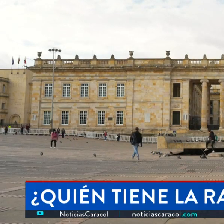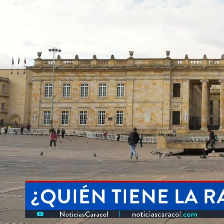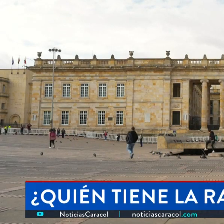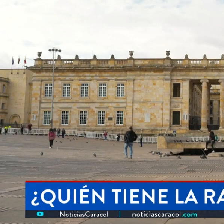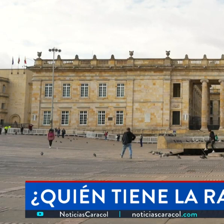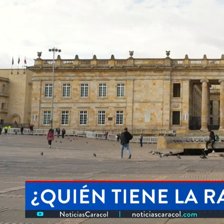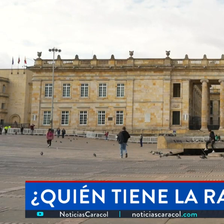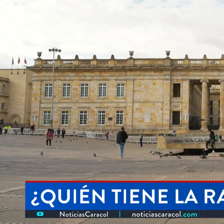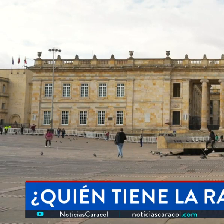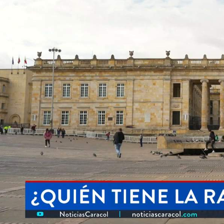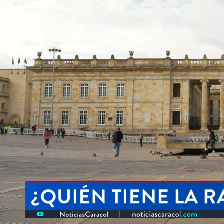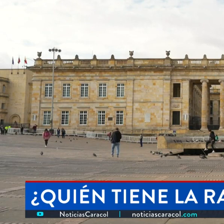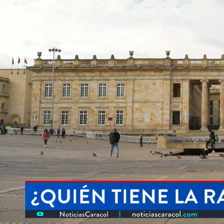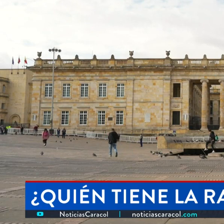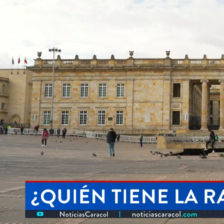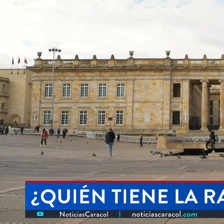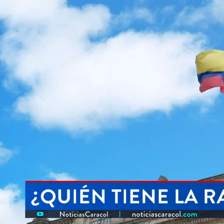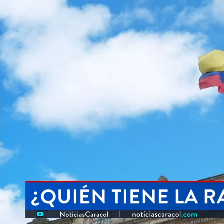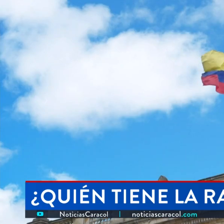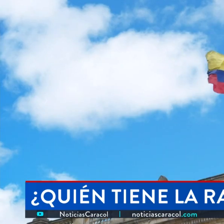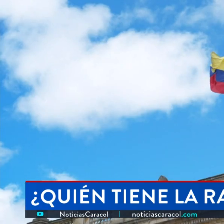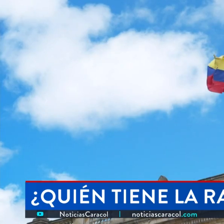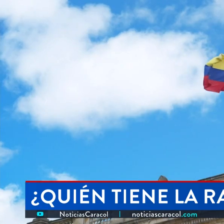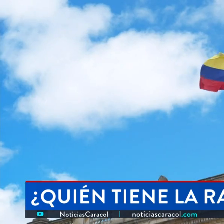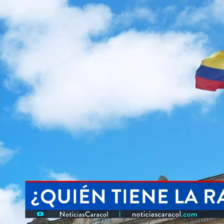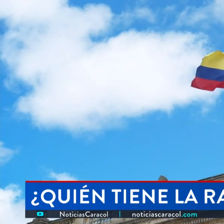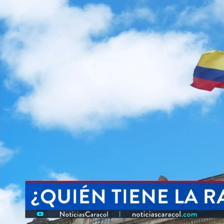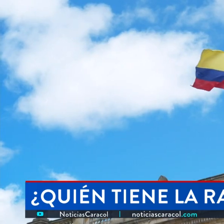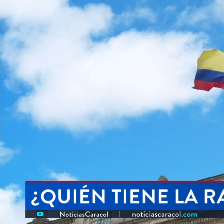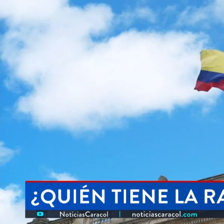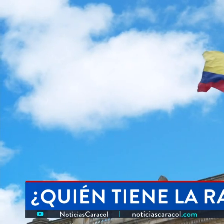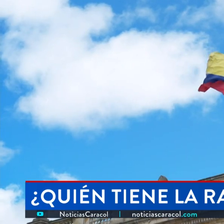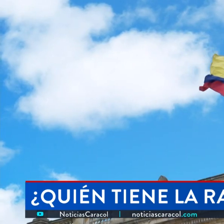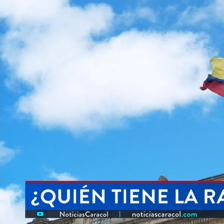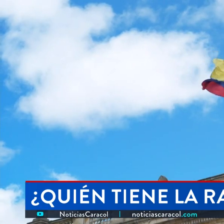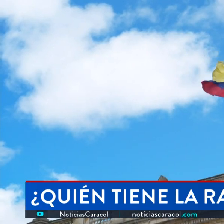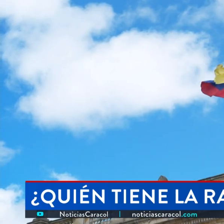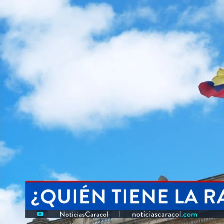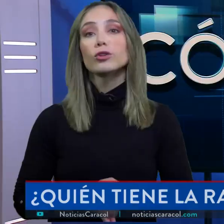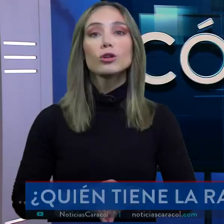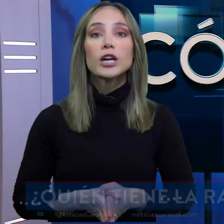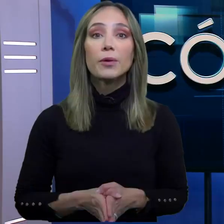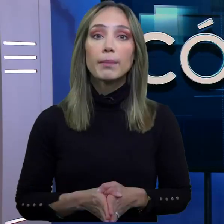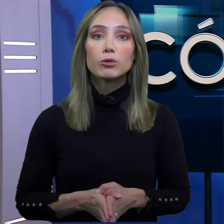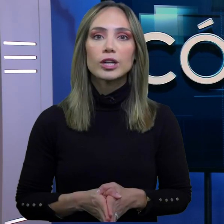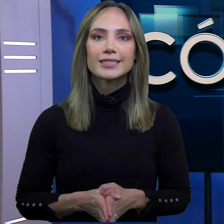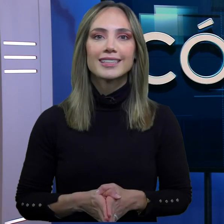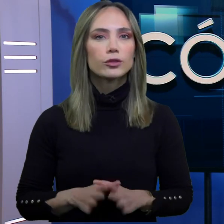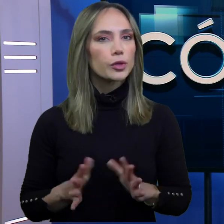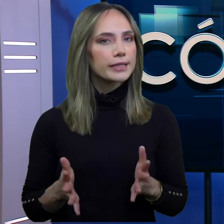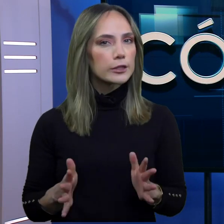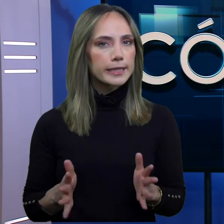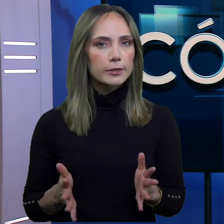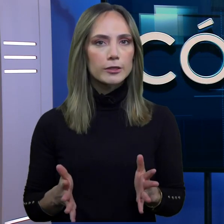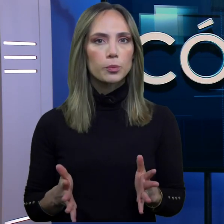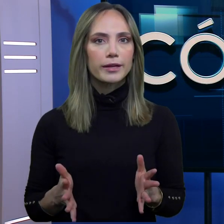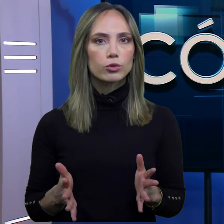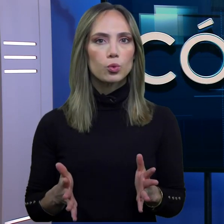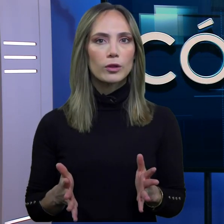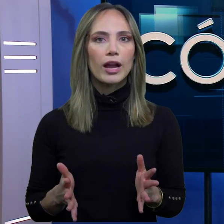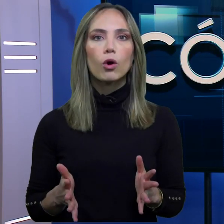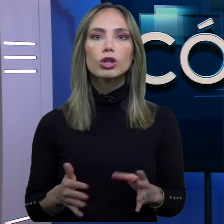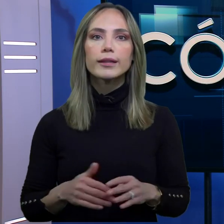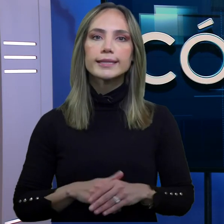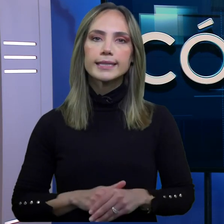millón es si esa nueva ley que respalda al gobierno es constitucional. Pues eso no lo sabremos hasta dentro de 6 meses más o